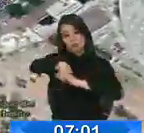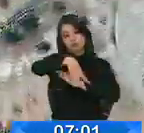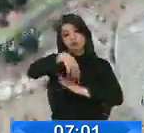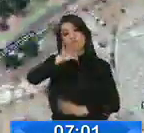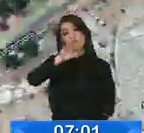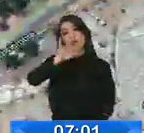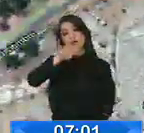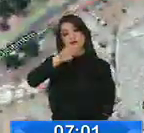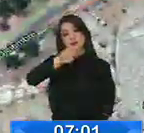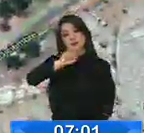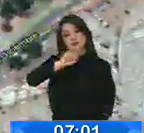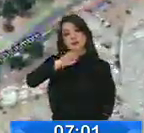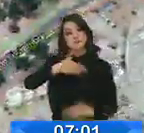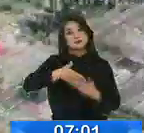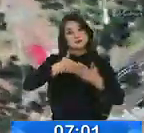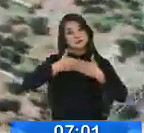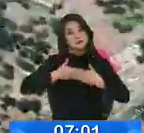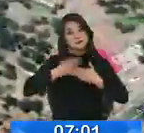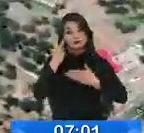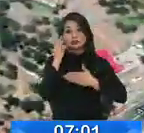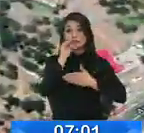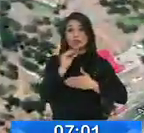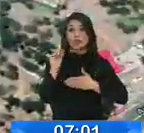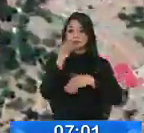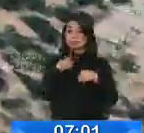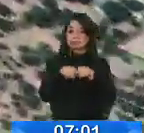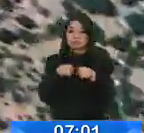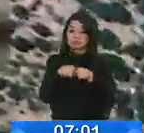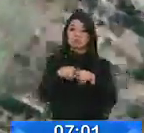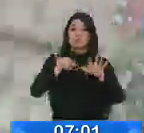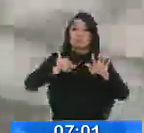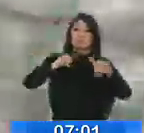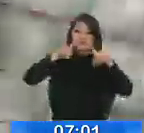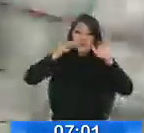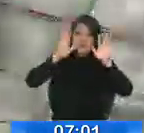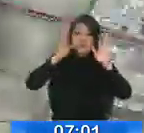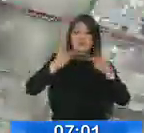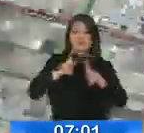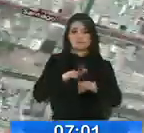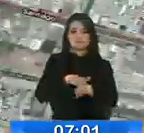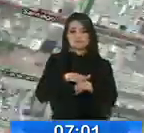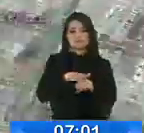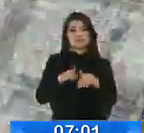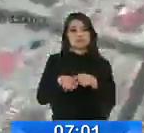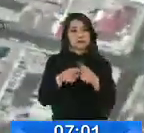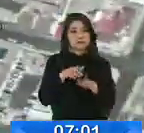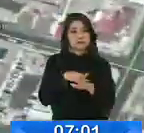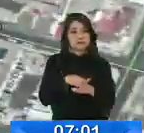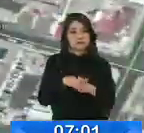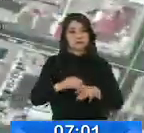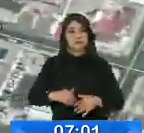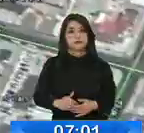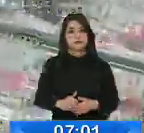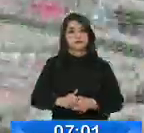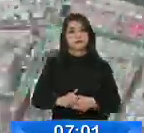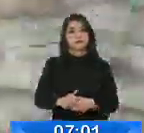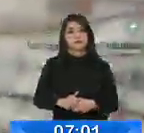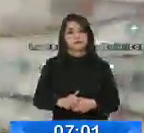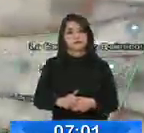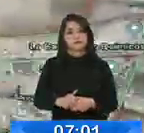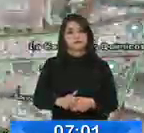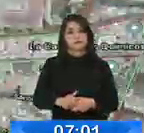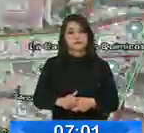acuerdan de este? Antes de llegar a la 12 de octubre, 6 de diciembre comienza también a tener un tráfico fuerte, ya lo podemos divisar a esta